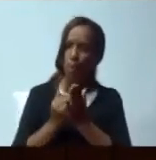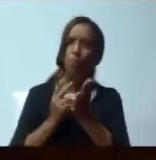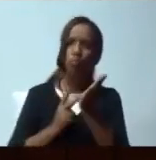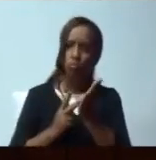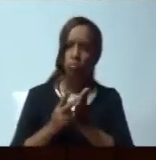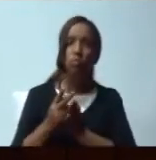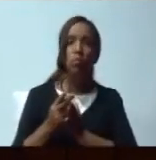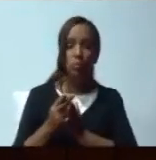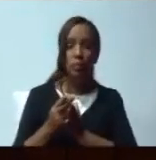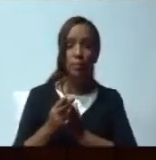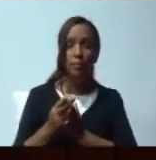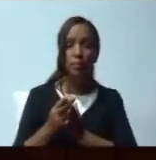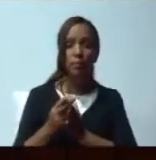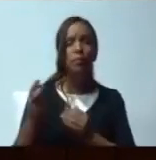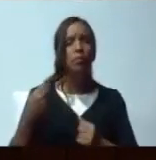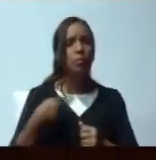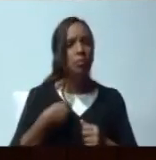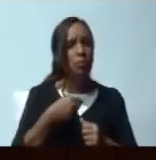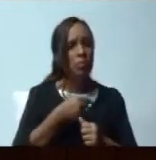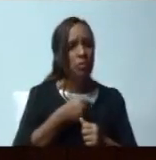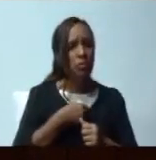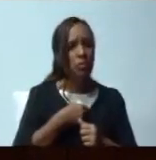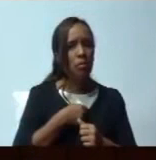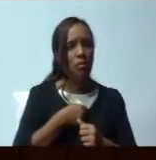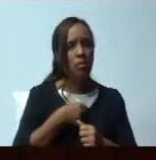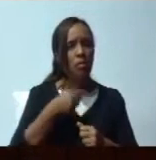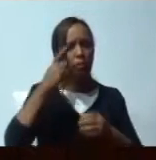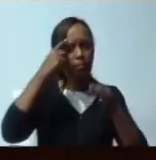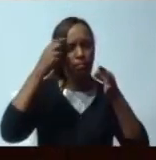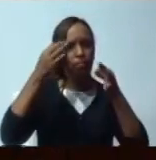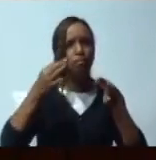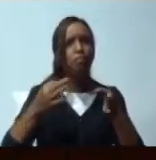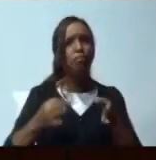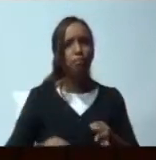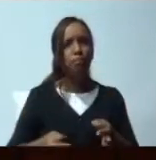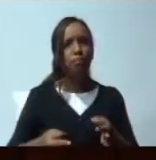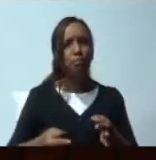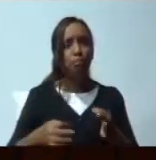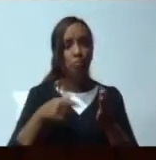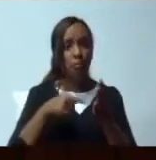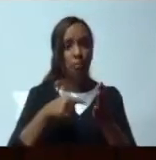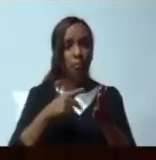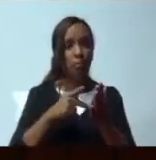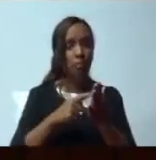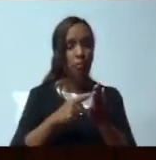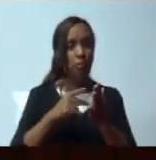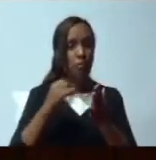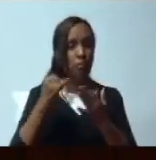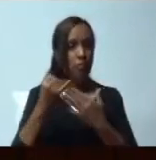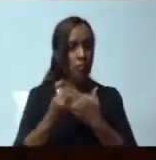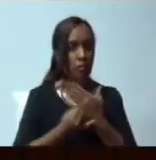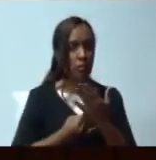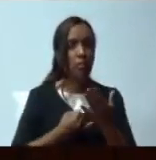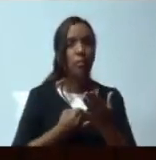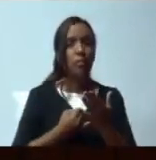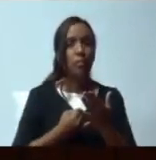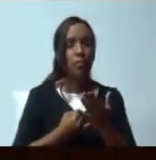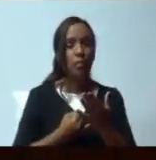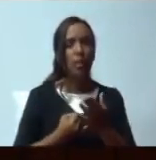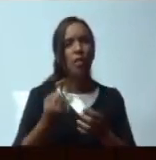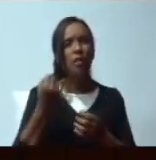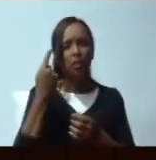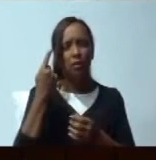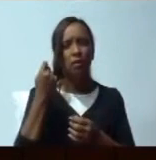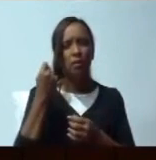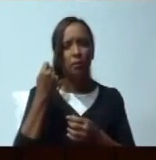cuando aprobamos esta resolución, encontramos que realmente hay una persona que, reitero,